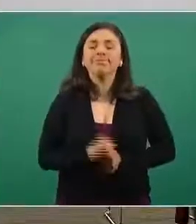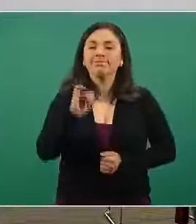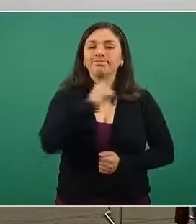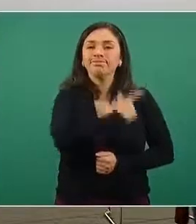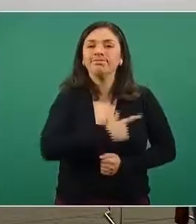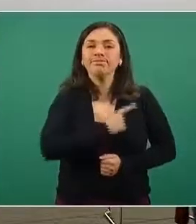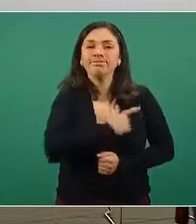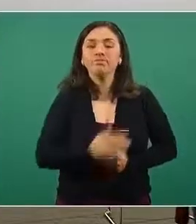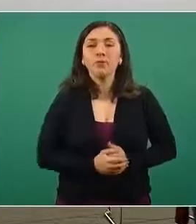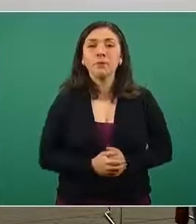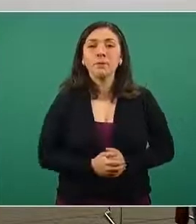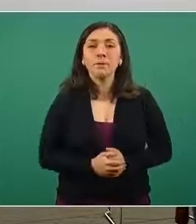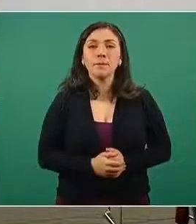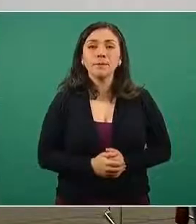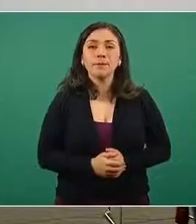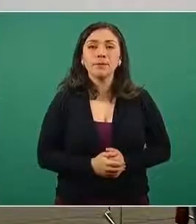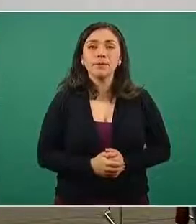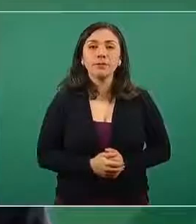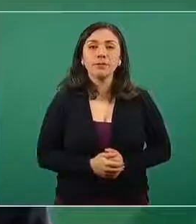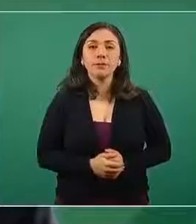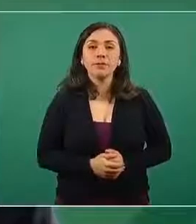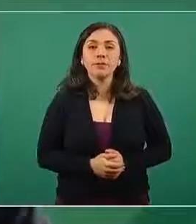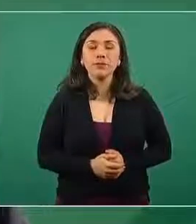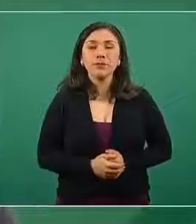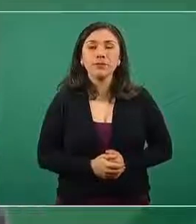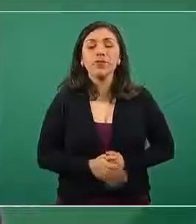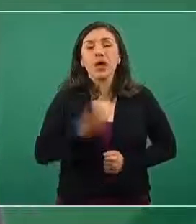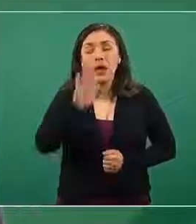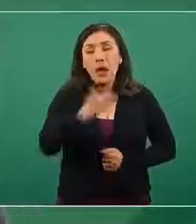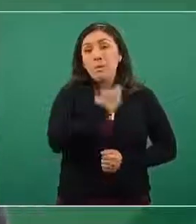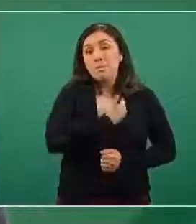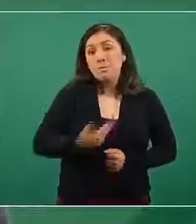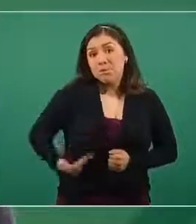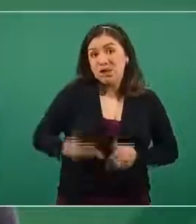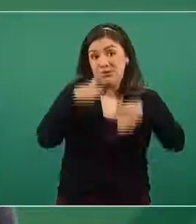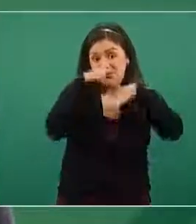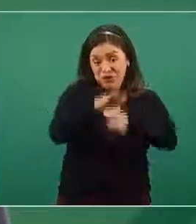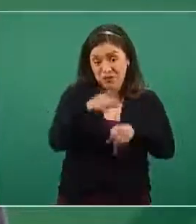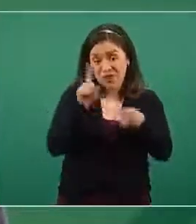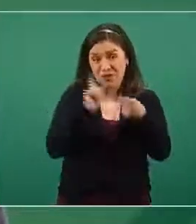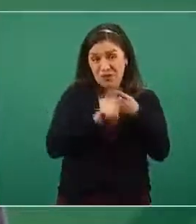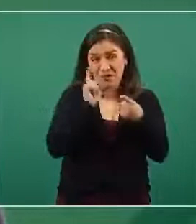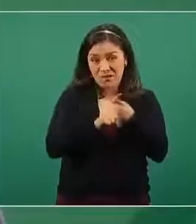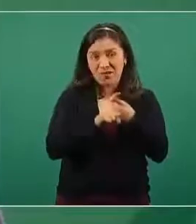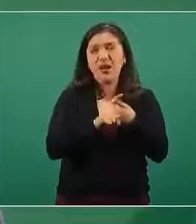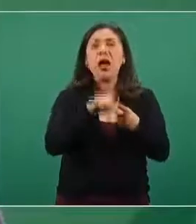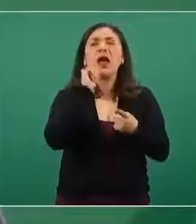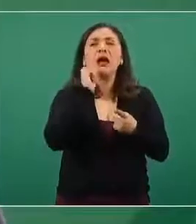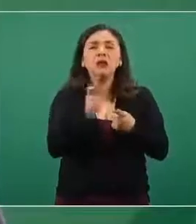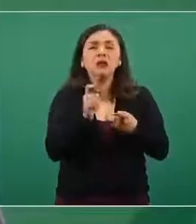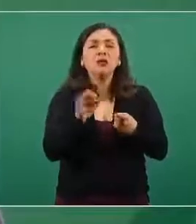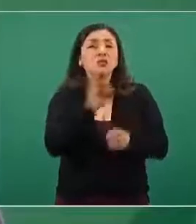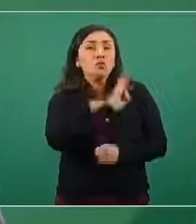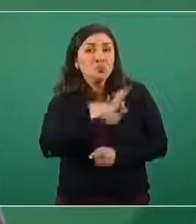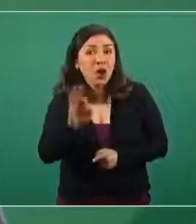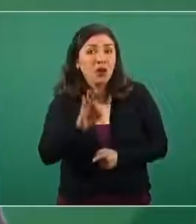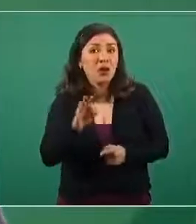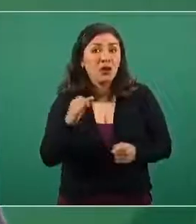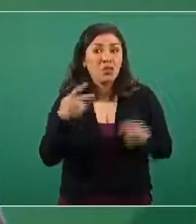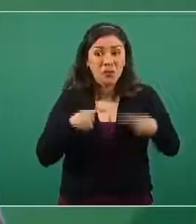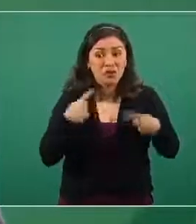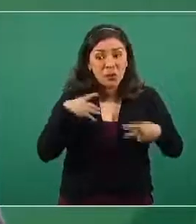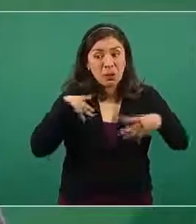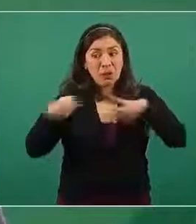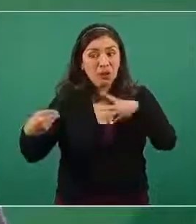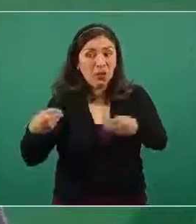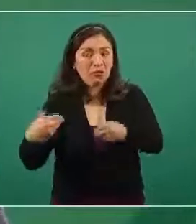gusto. En relación al caso del presidente y en lo referente a la posibilidad de contactos, efectivamente,